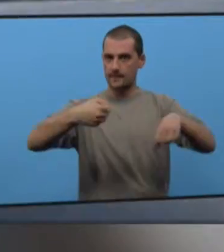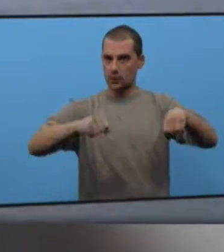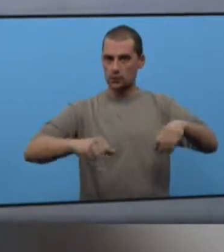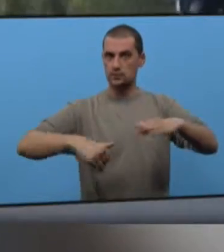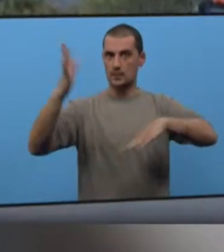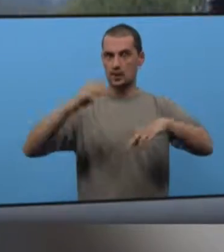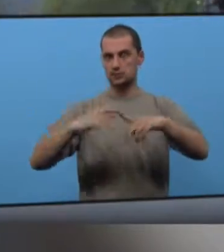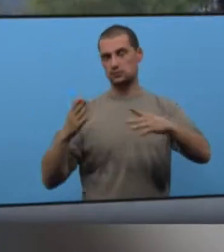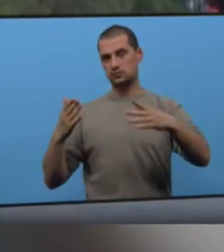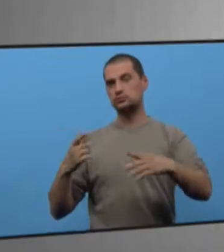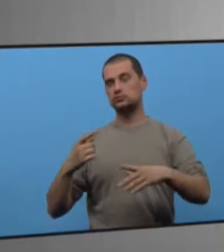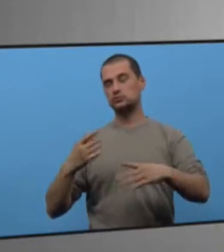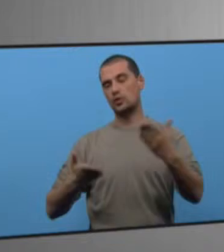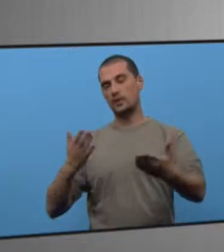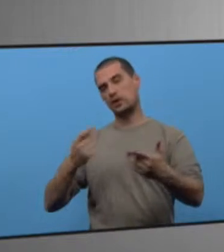edicións.